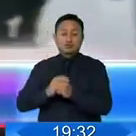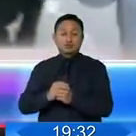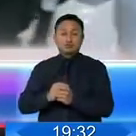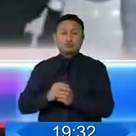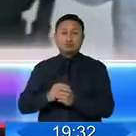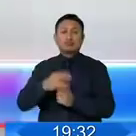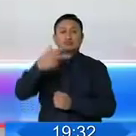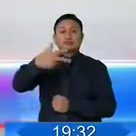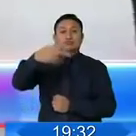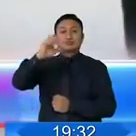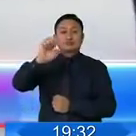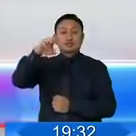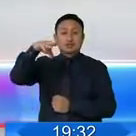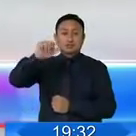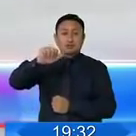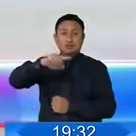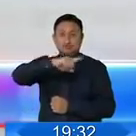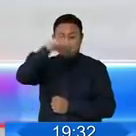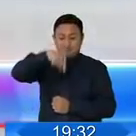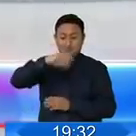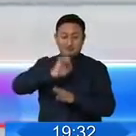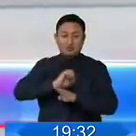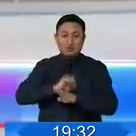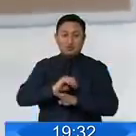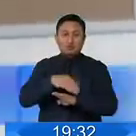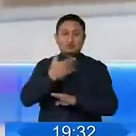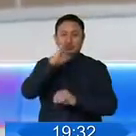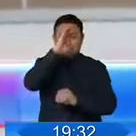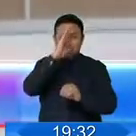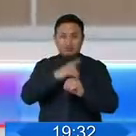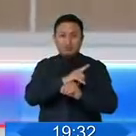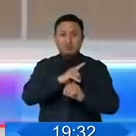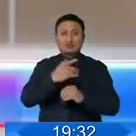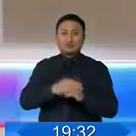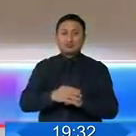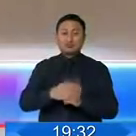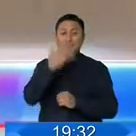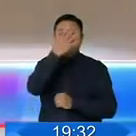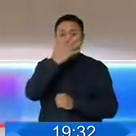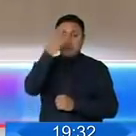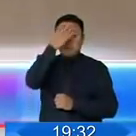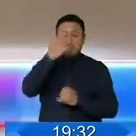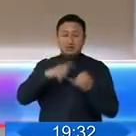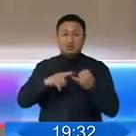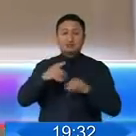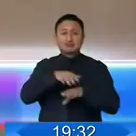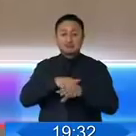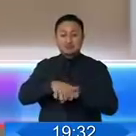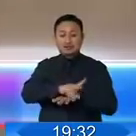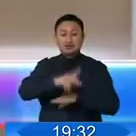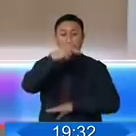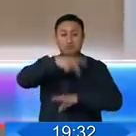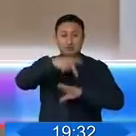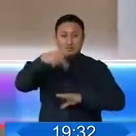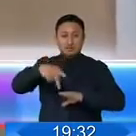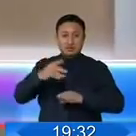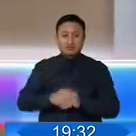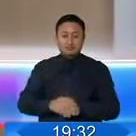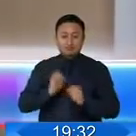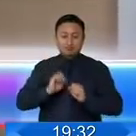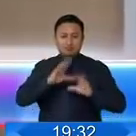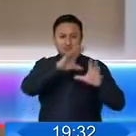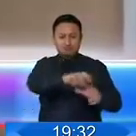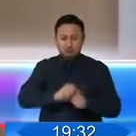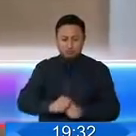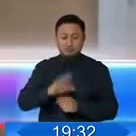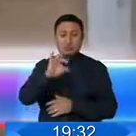alias Chema. En nuestro país, la tarea se concentró en provincias como Esmeraldas, Los Ríos y Pichincha, logrando